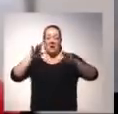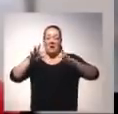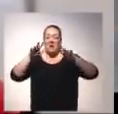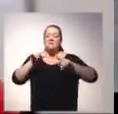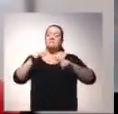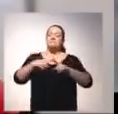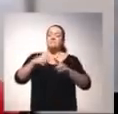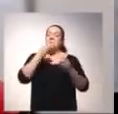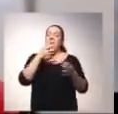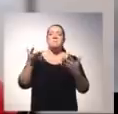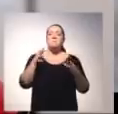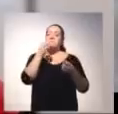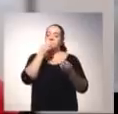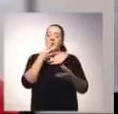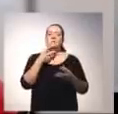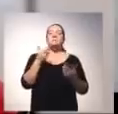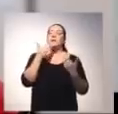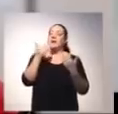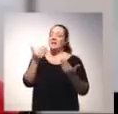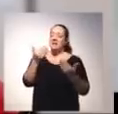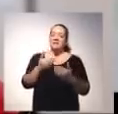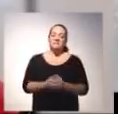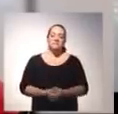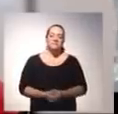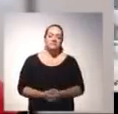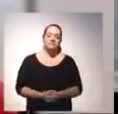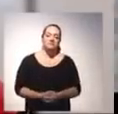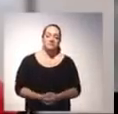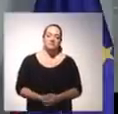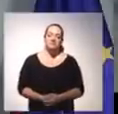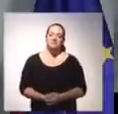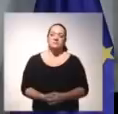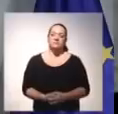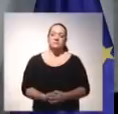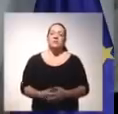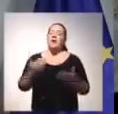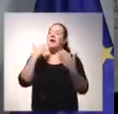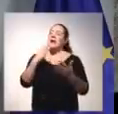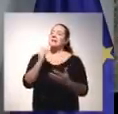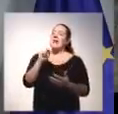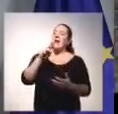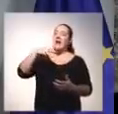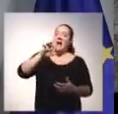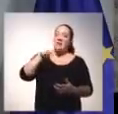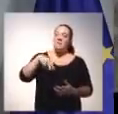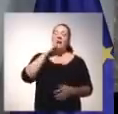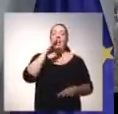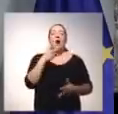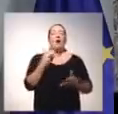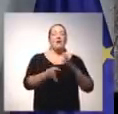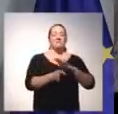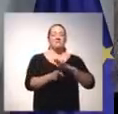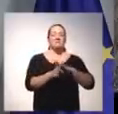buenos y razonablemente buenos. Gracias. Gracias, Carmen. Continuamos ahora